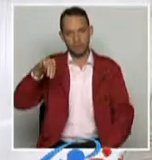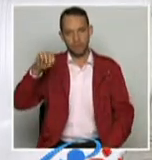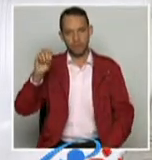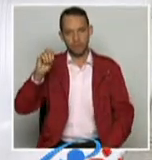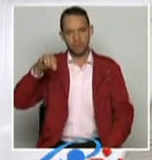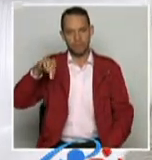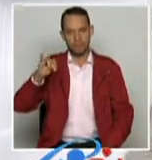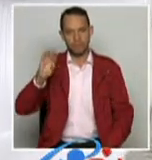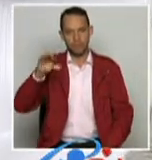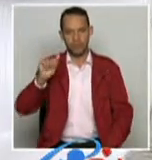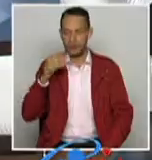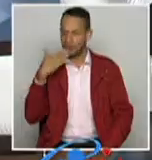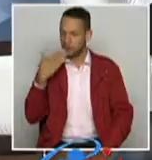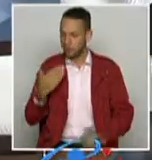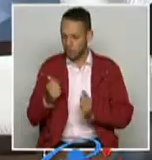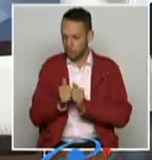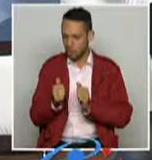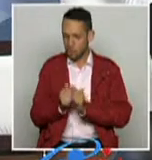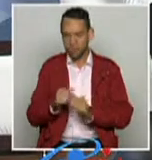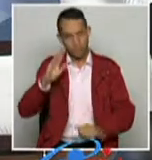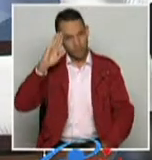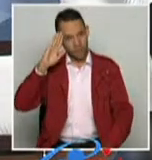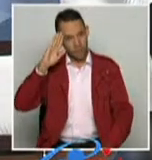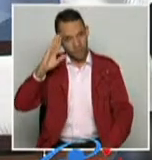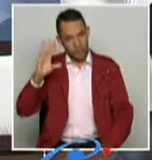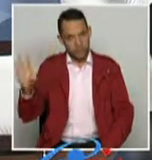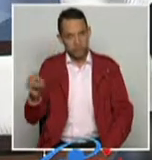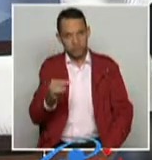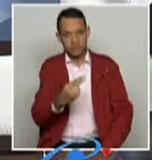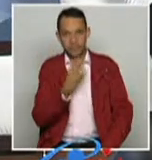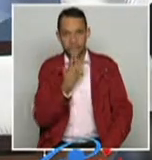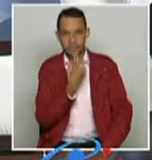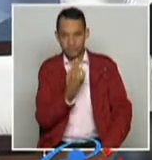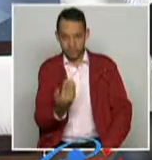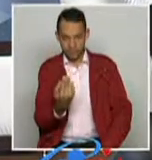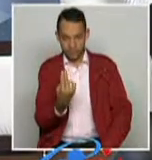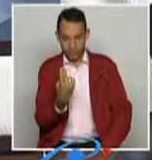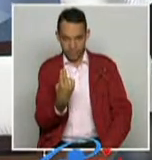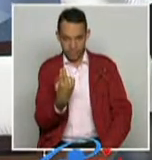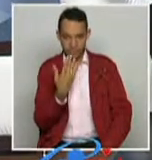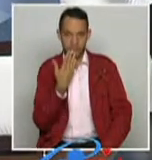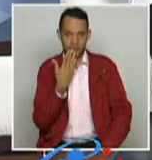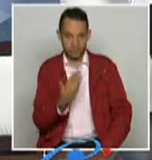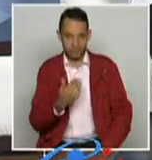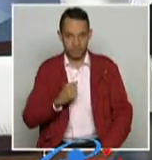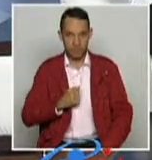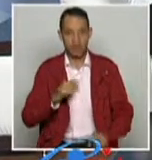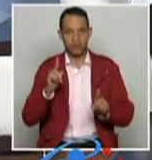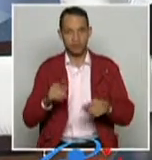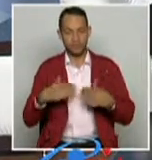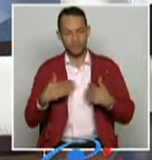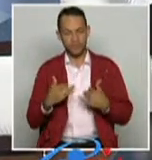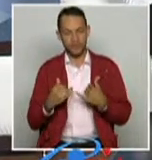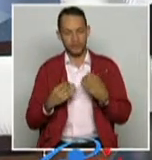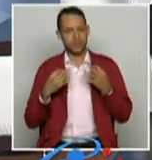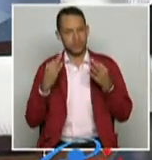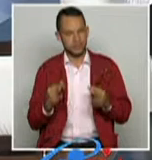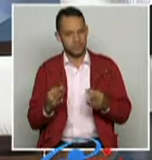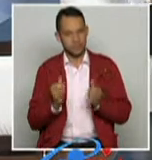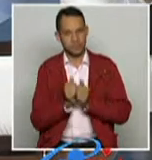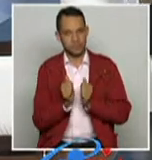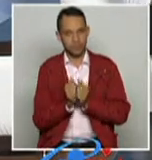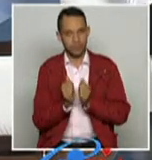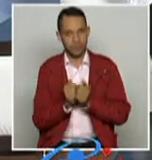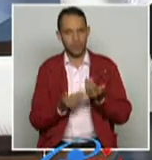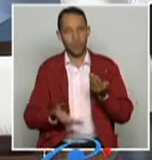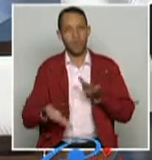con nosotros. Doctor Jorge Enrique, muchísimas gracias por la invitación. La verdad, pues muy feliz siempre de poder